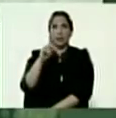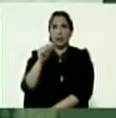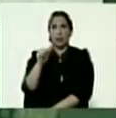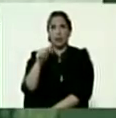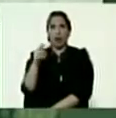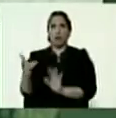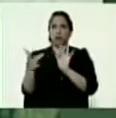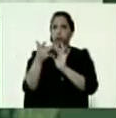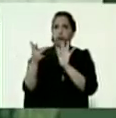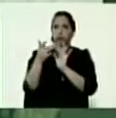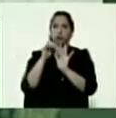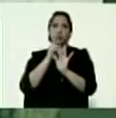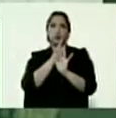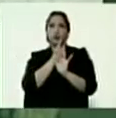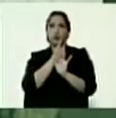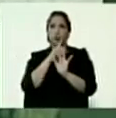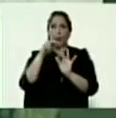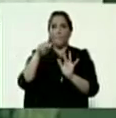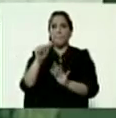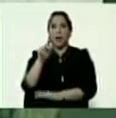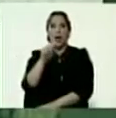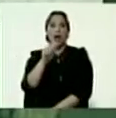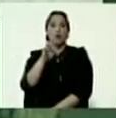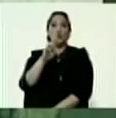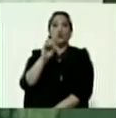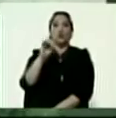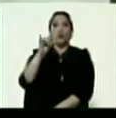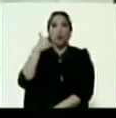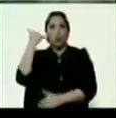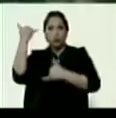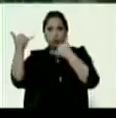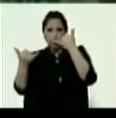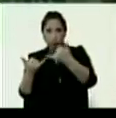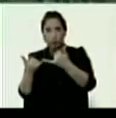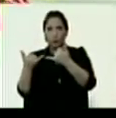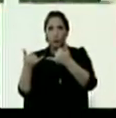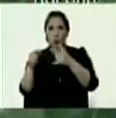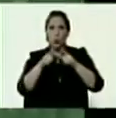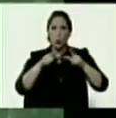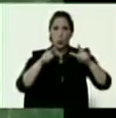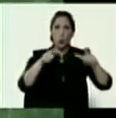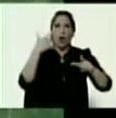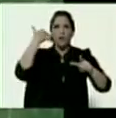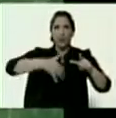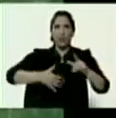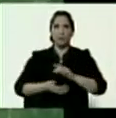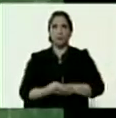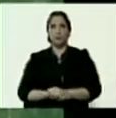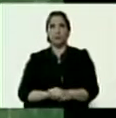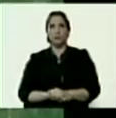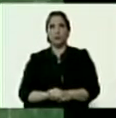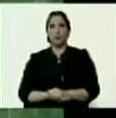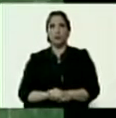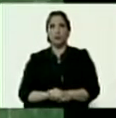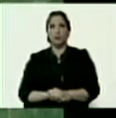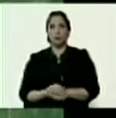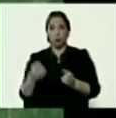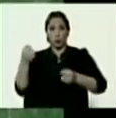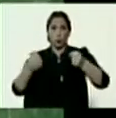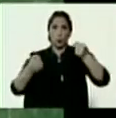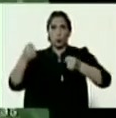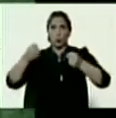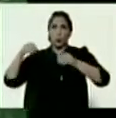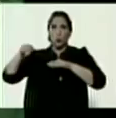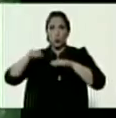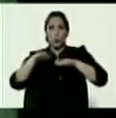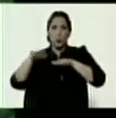el señor llamado Patrón Pobre, así es conocido en el sector de La Fría. Él se dirigió hacia el